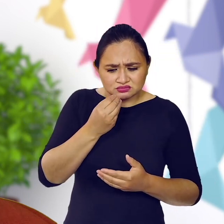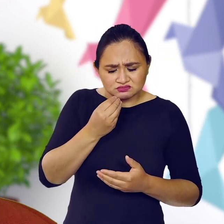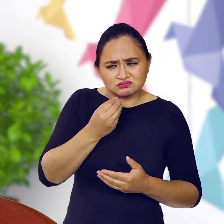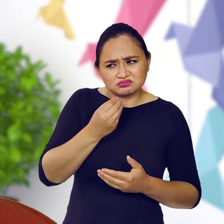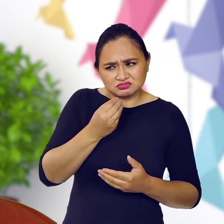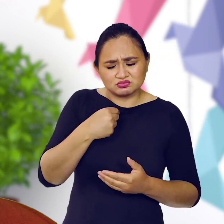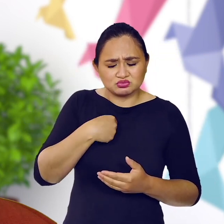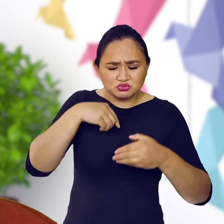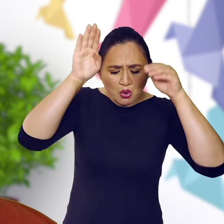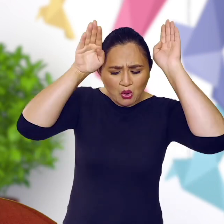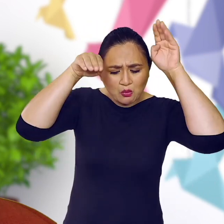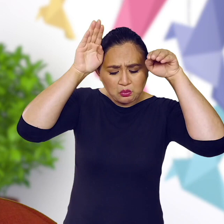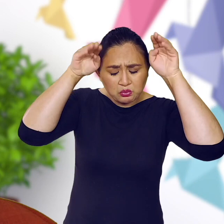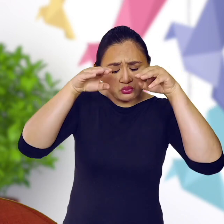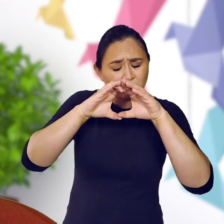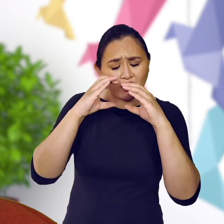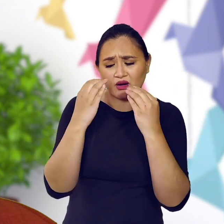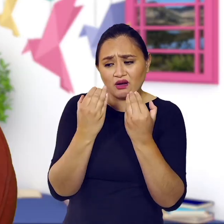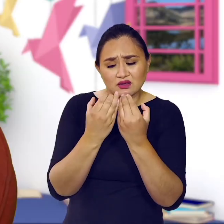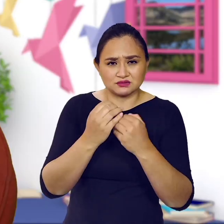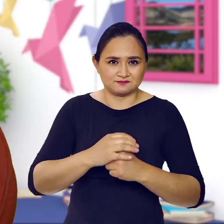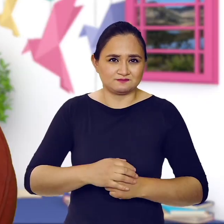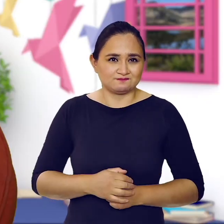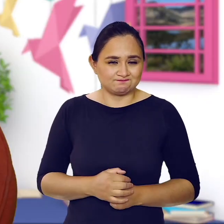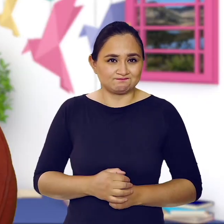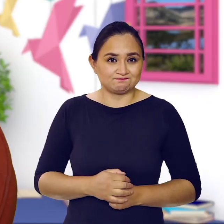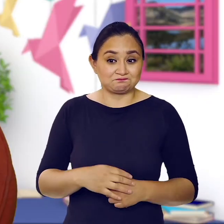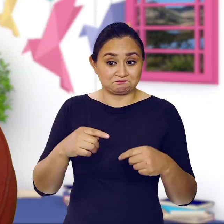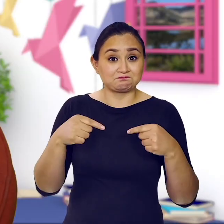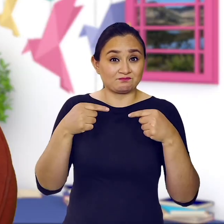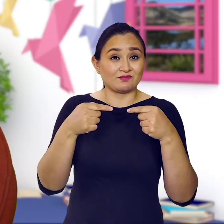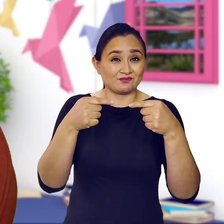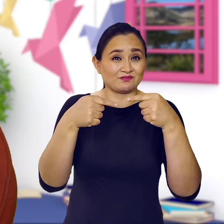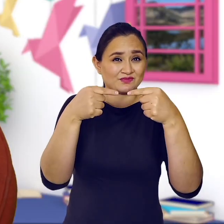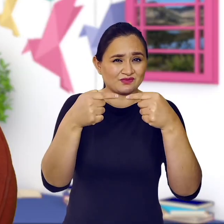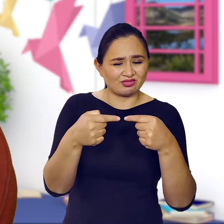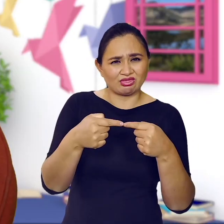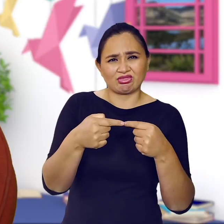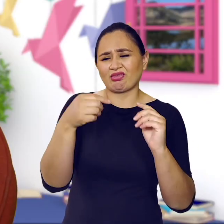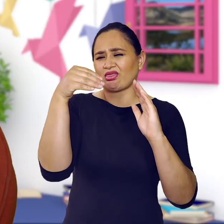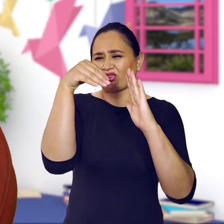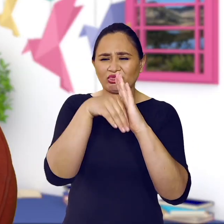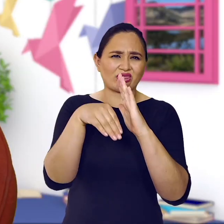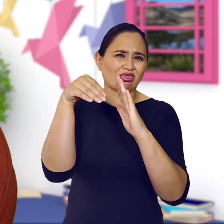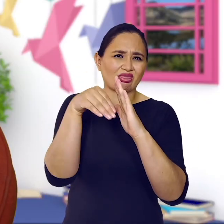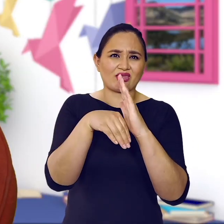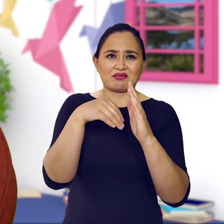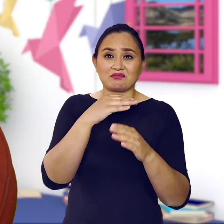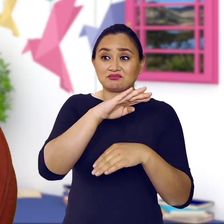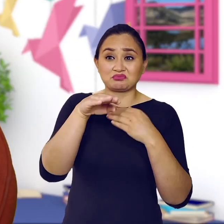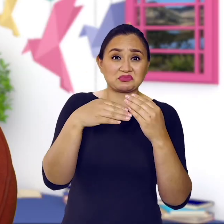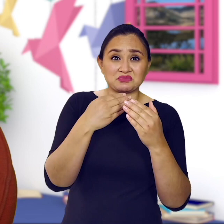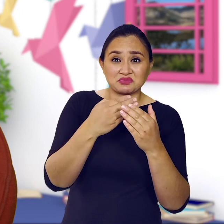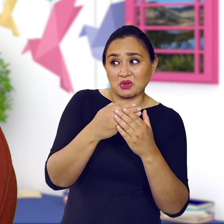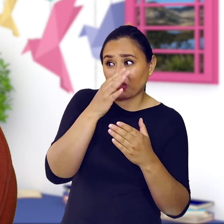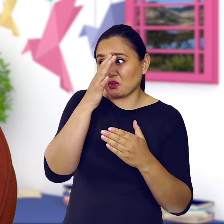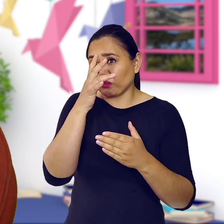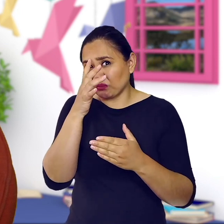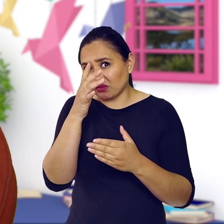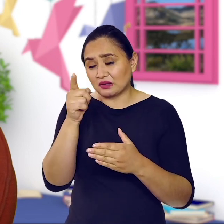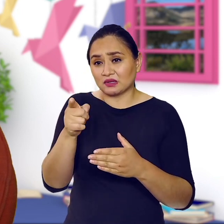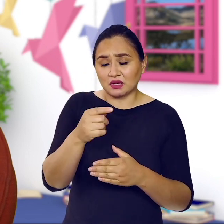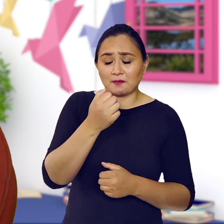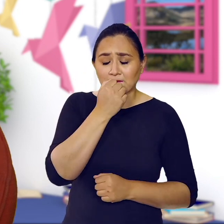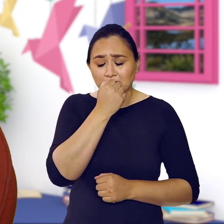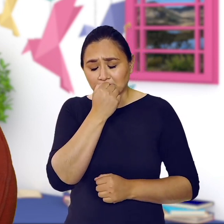respondió: «Soy el burro de la clase». Los siguientes días no fueron mejores. Por miedo a que todos se burlaran de él,